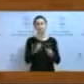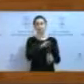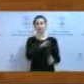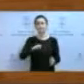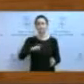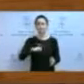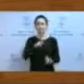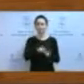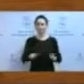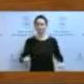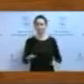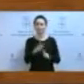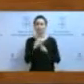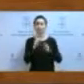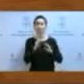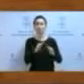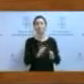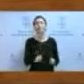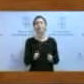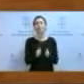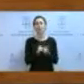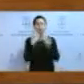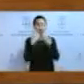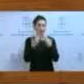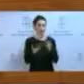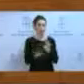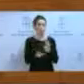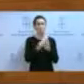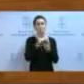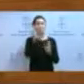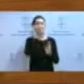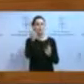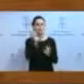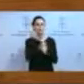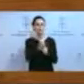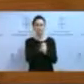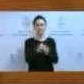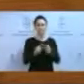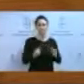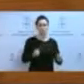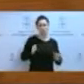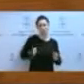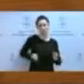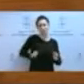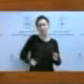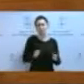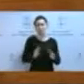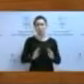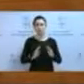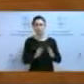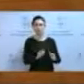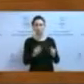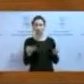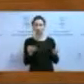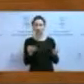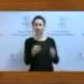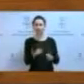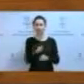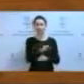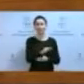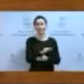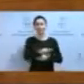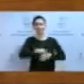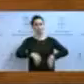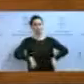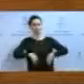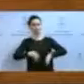situación de dependencia, gracias a la incorporación de la mujer al mundo laboral y que tradicionalmente ejercía de cuidadora informal del